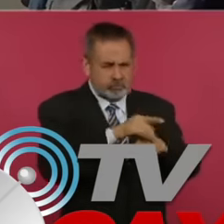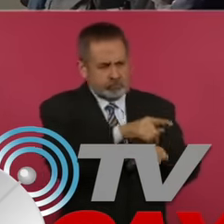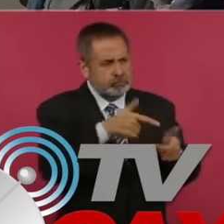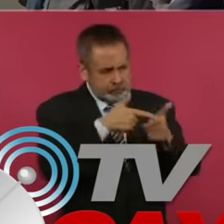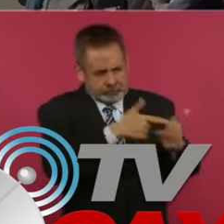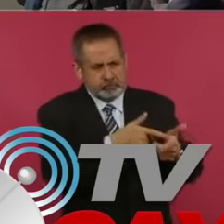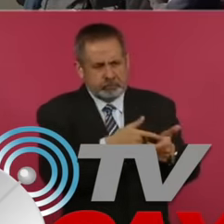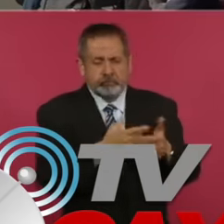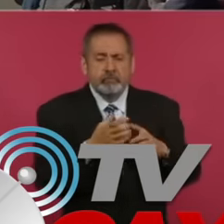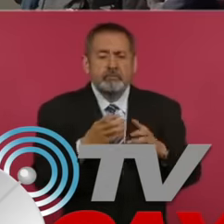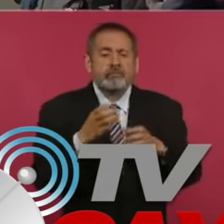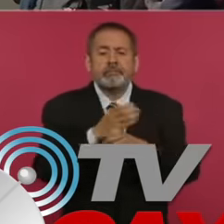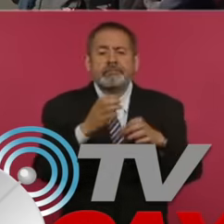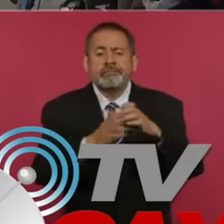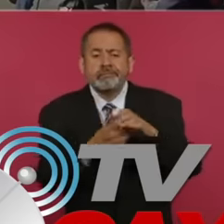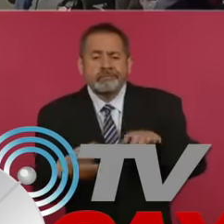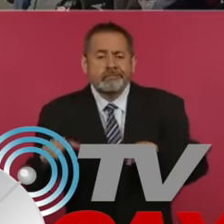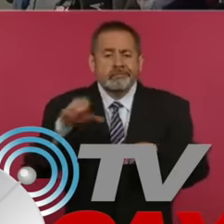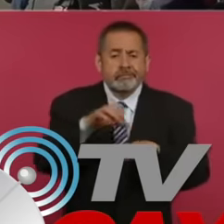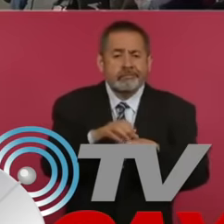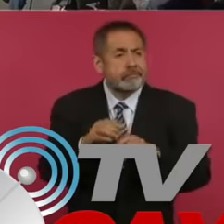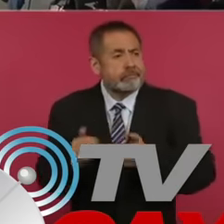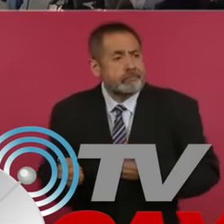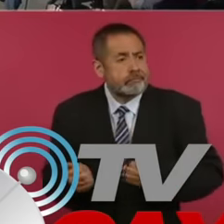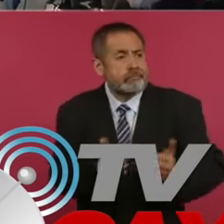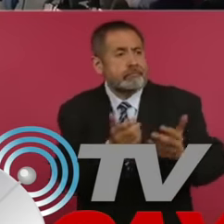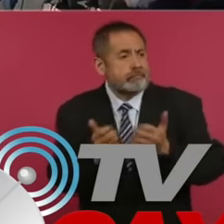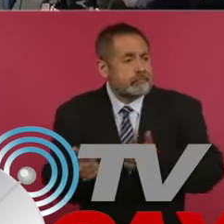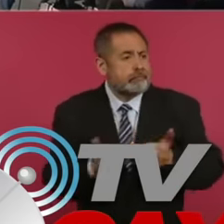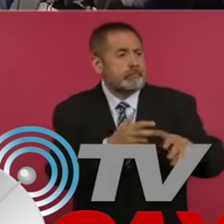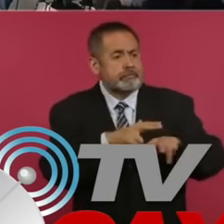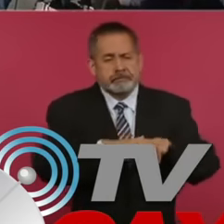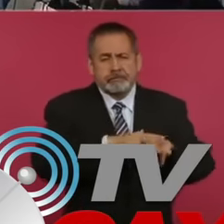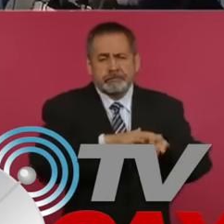Y quiero hablar nada más con los